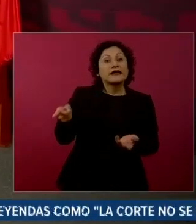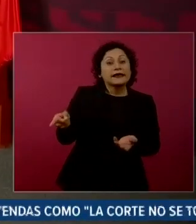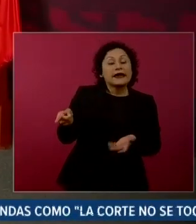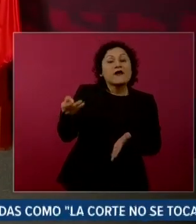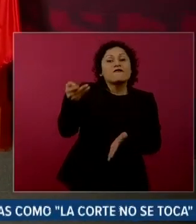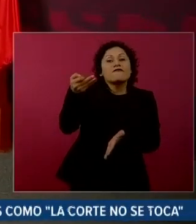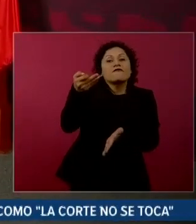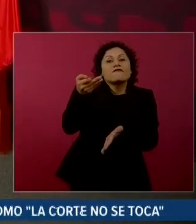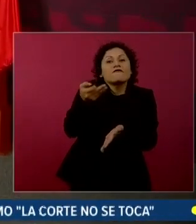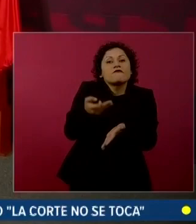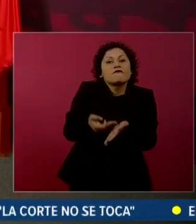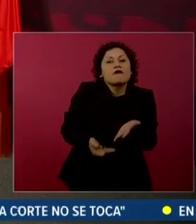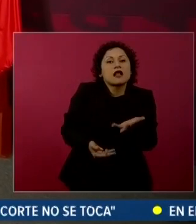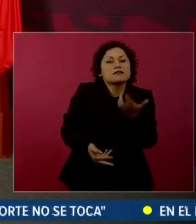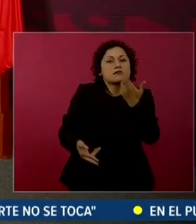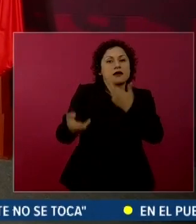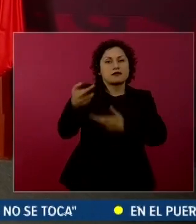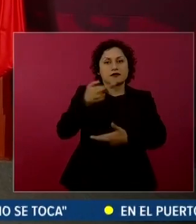democrática